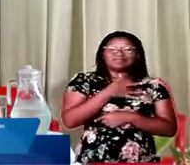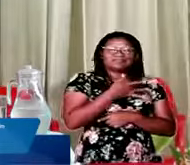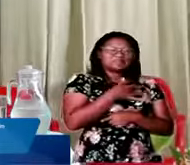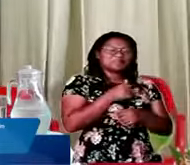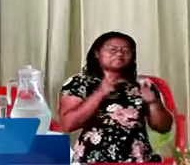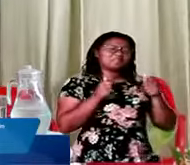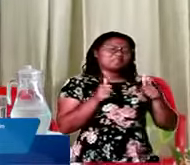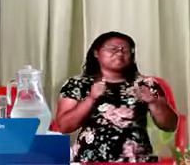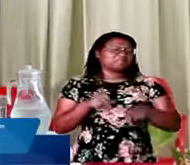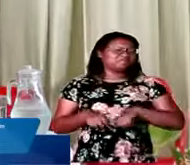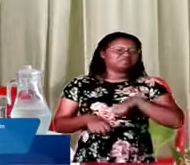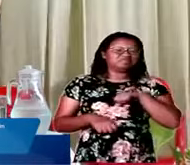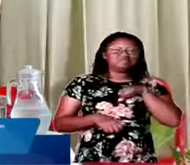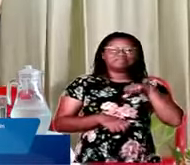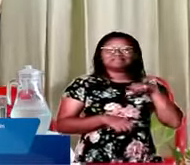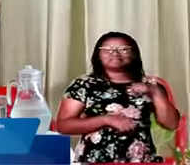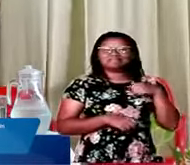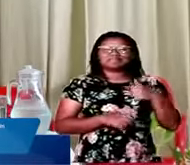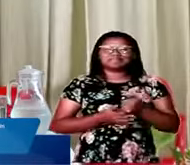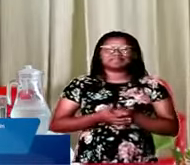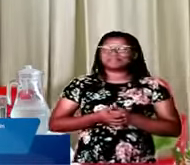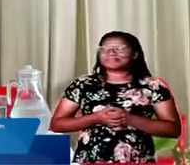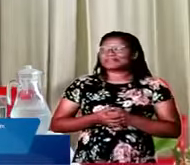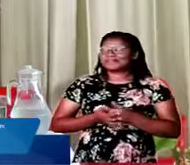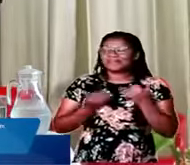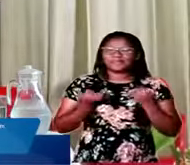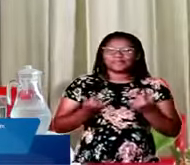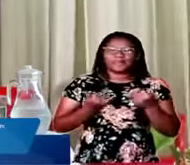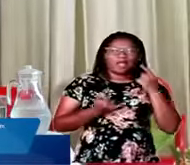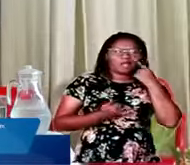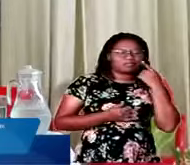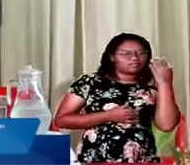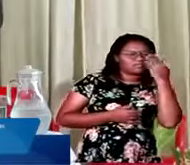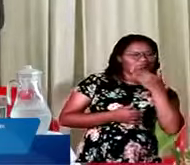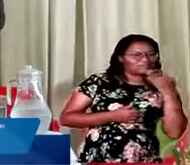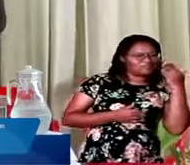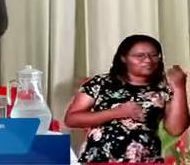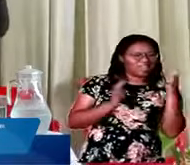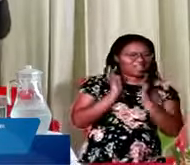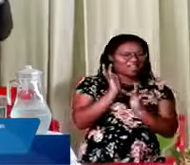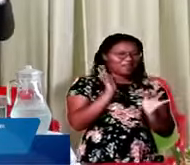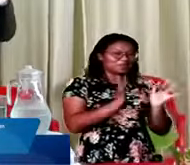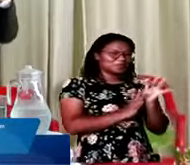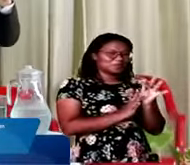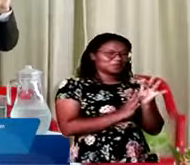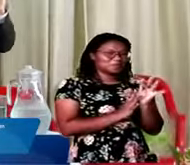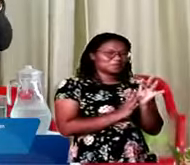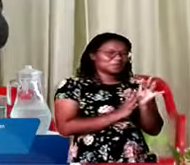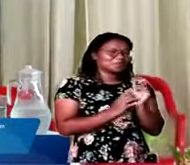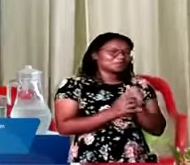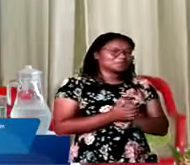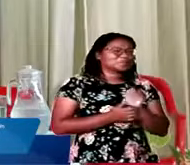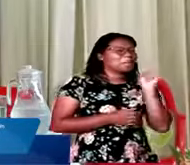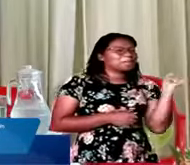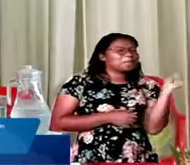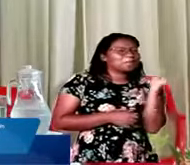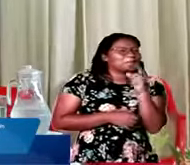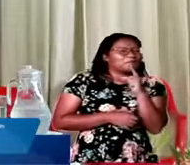bien. Ahora voy a poner a prueba a Jesús. Le voy a hacer una